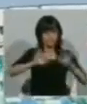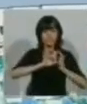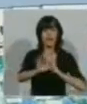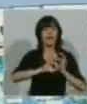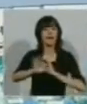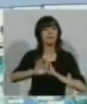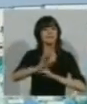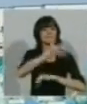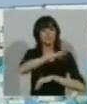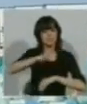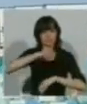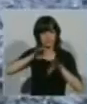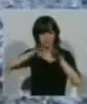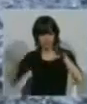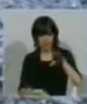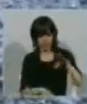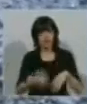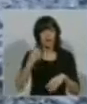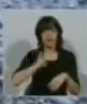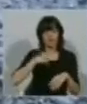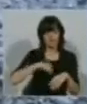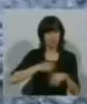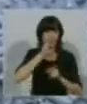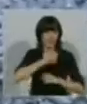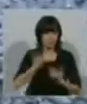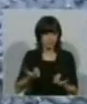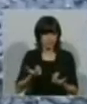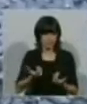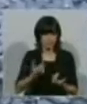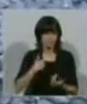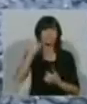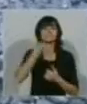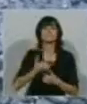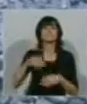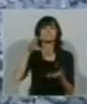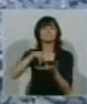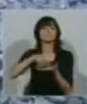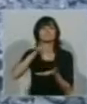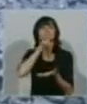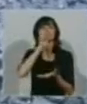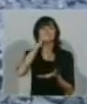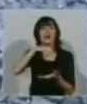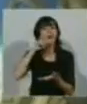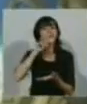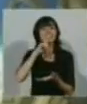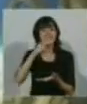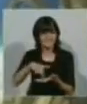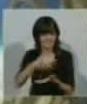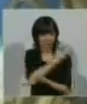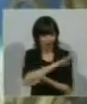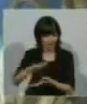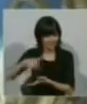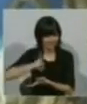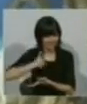cables submarinos. Argentina llegan a través de las toninas. De las toninas. Nuestra